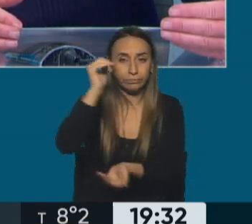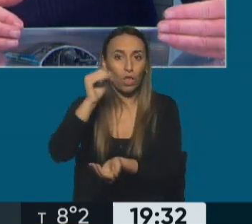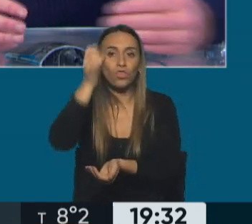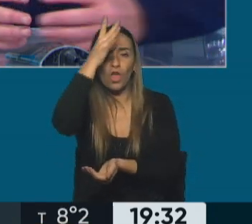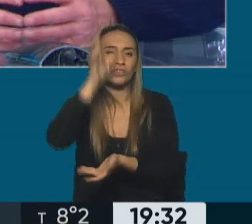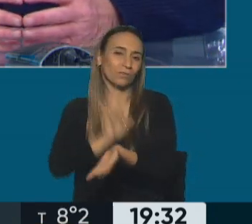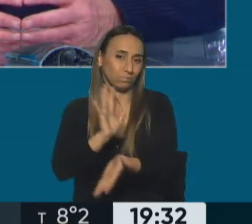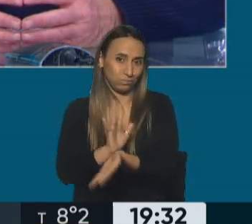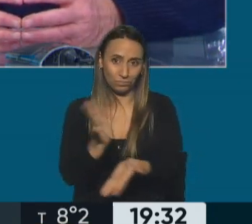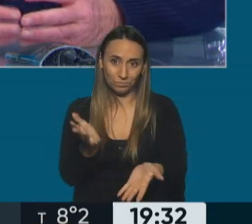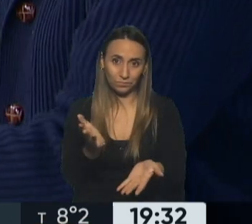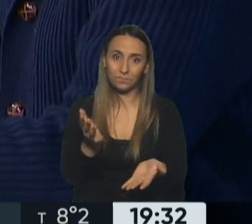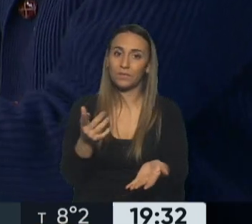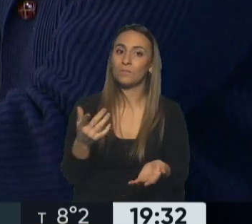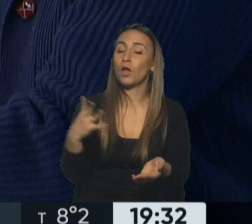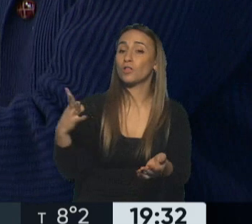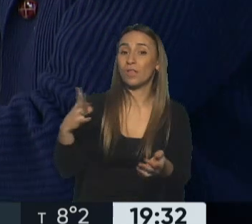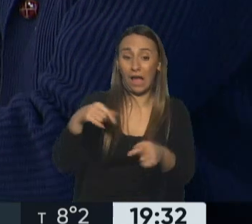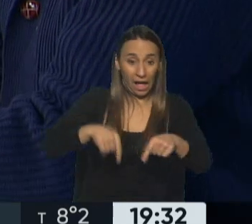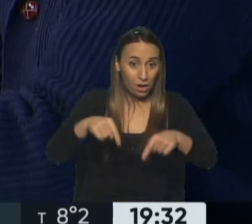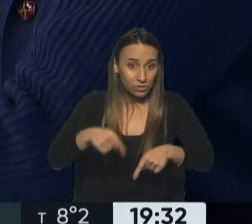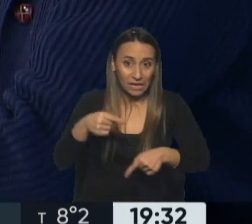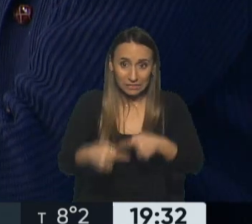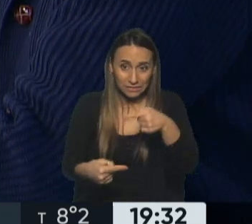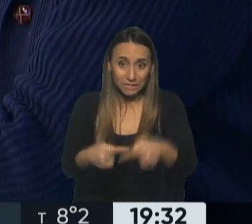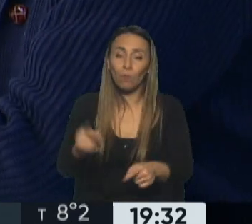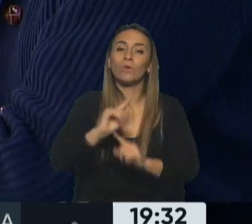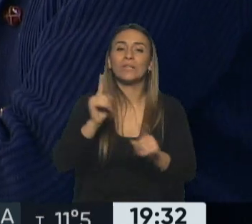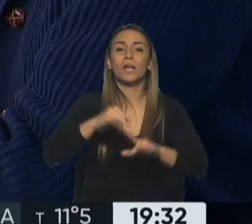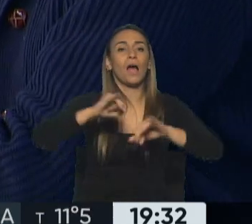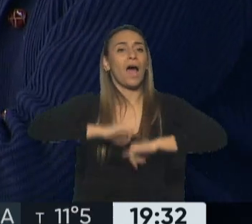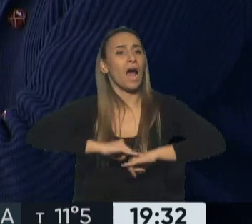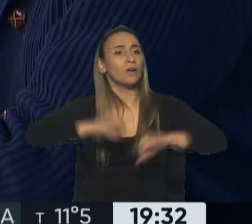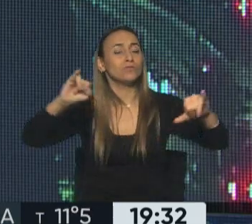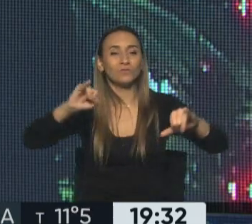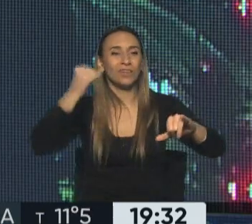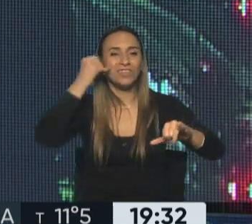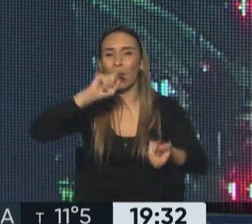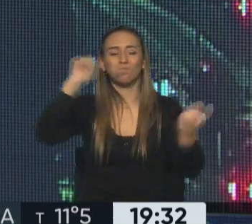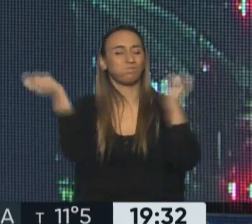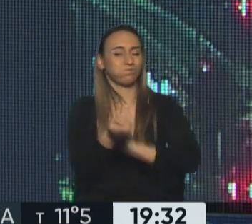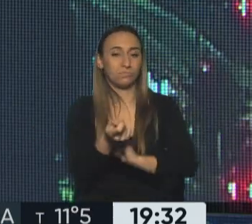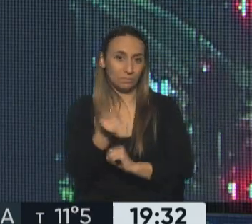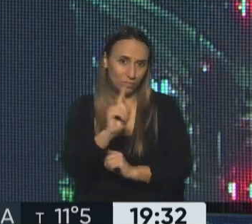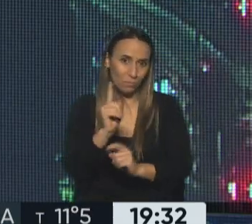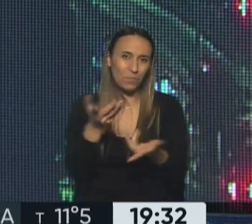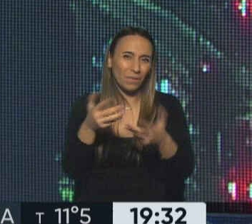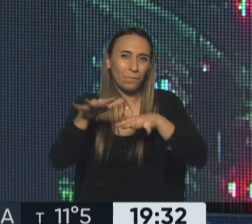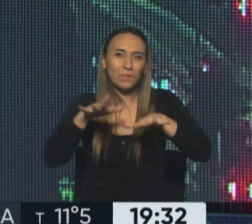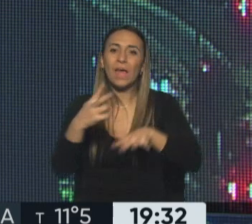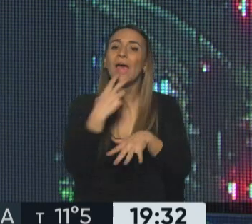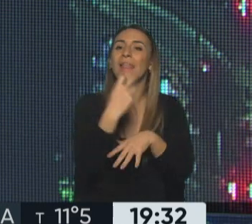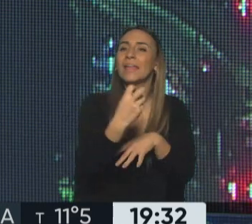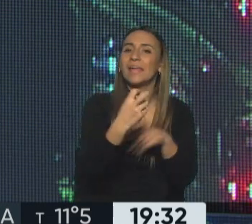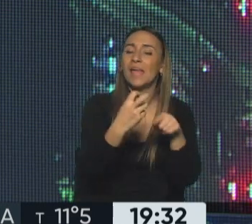digamos. sea, ¿eso todavía no ocurrió? Está ocurriendo, pero no es que Claro. uno lo anuncie un día, porque en el tema de energía, uno no es como